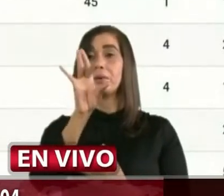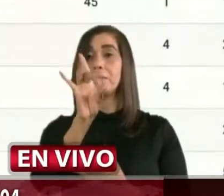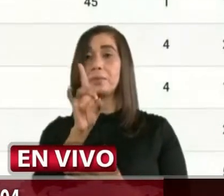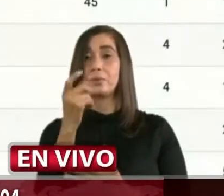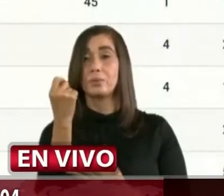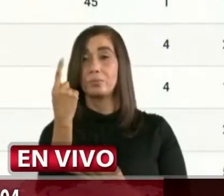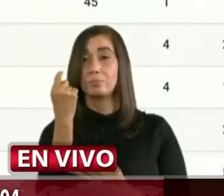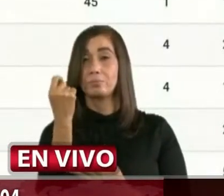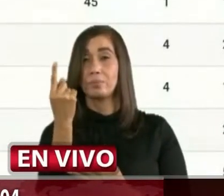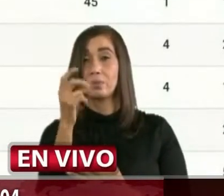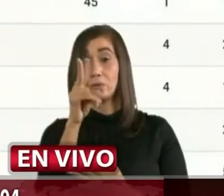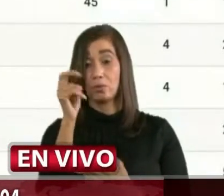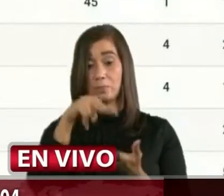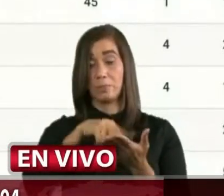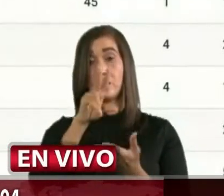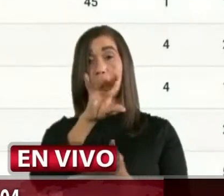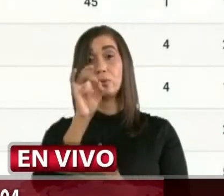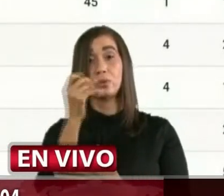2,811 acumulados,